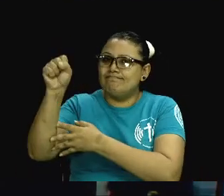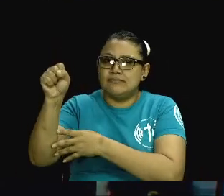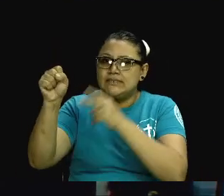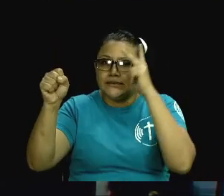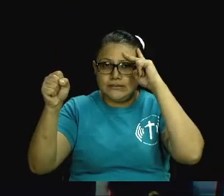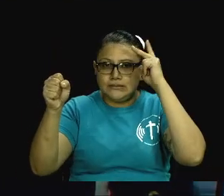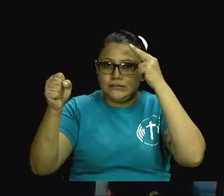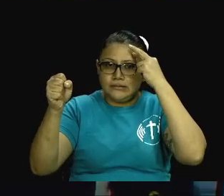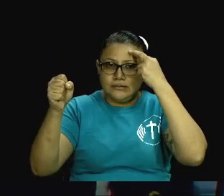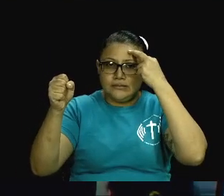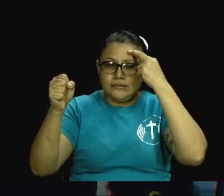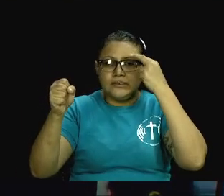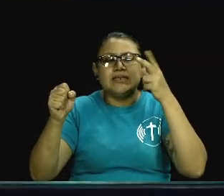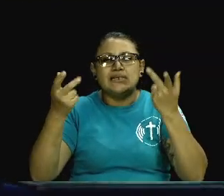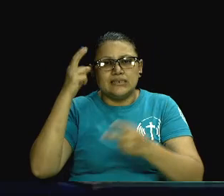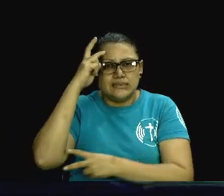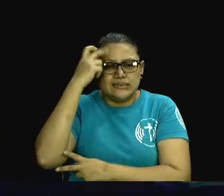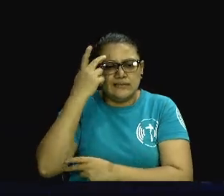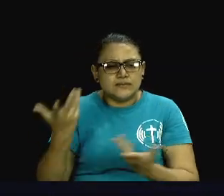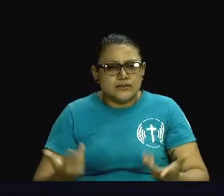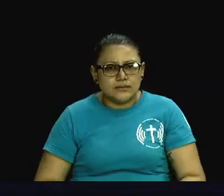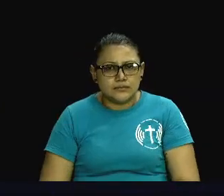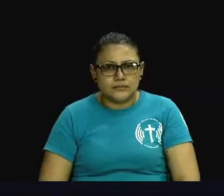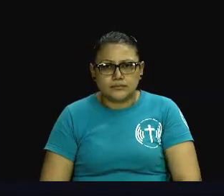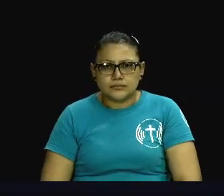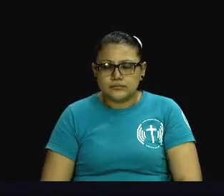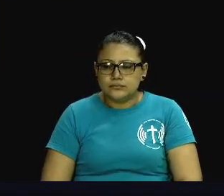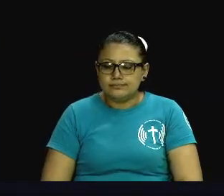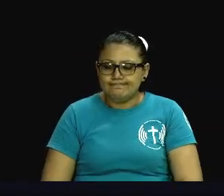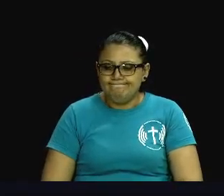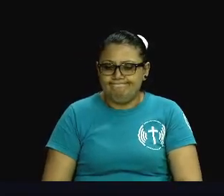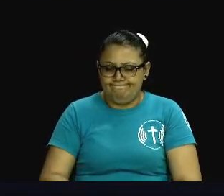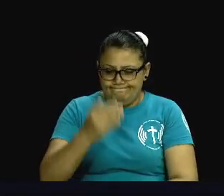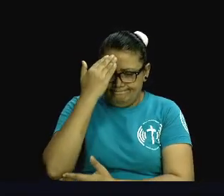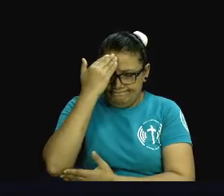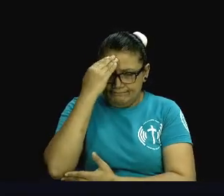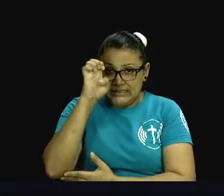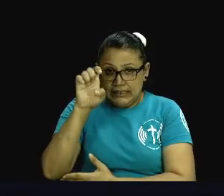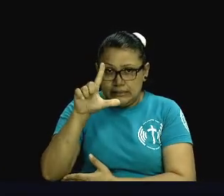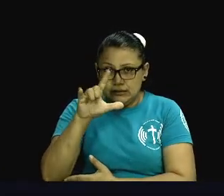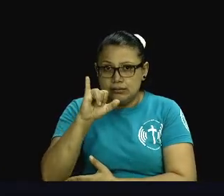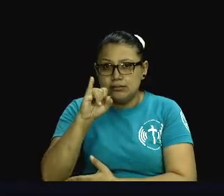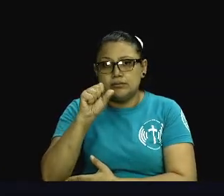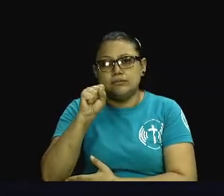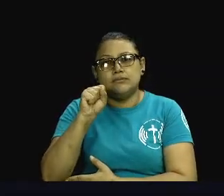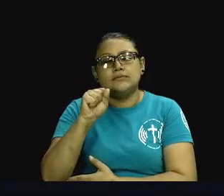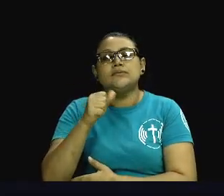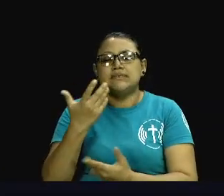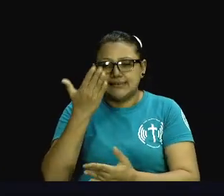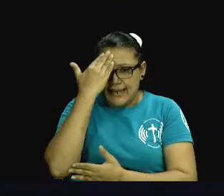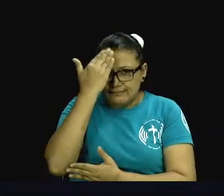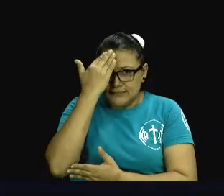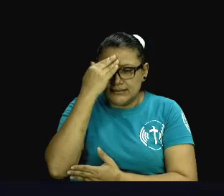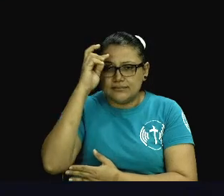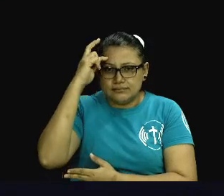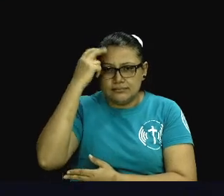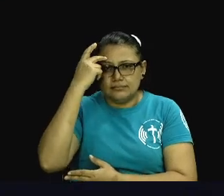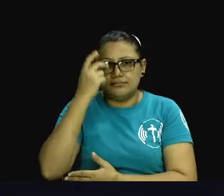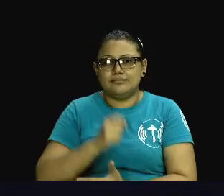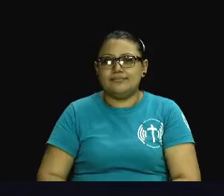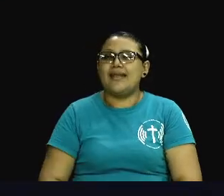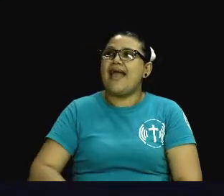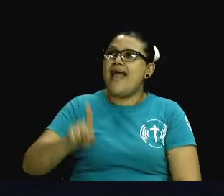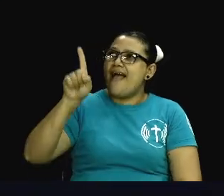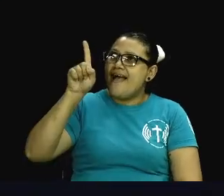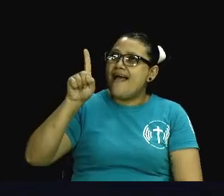tenía una comunión con dios dijo ese es el milagro ese es el